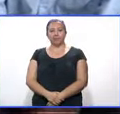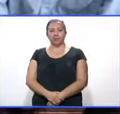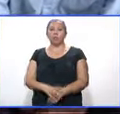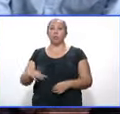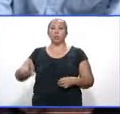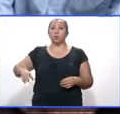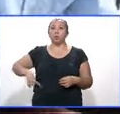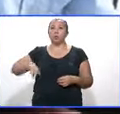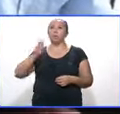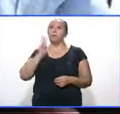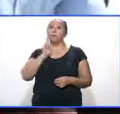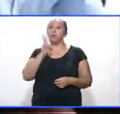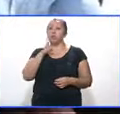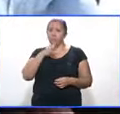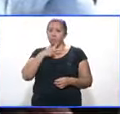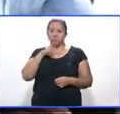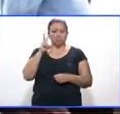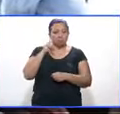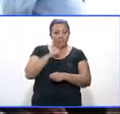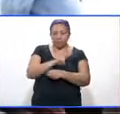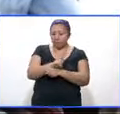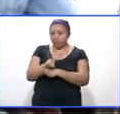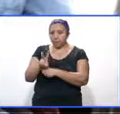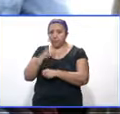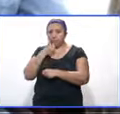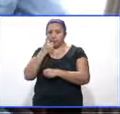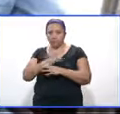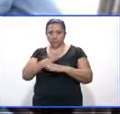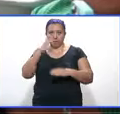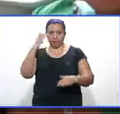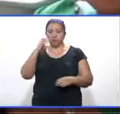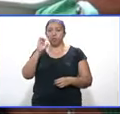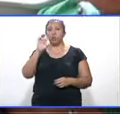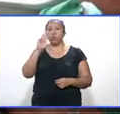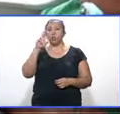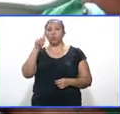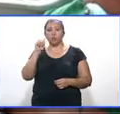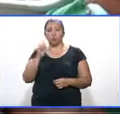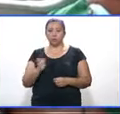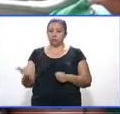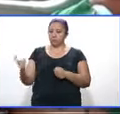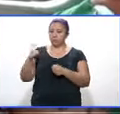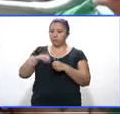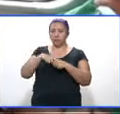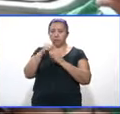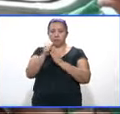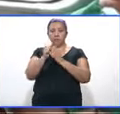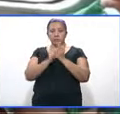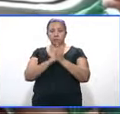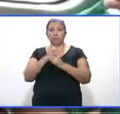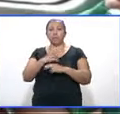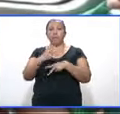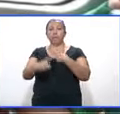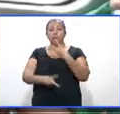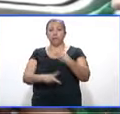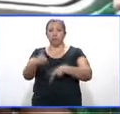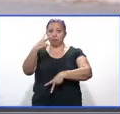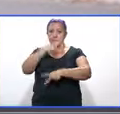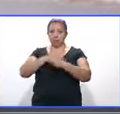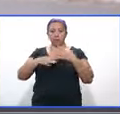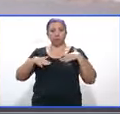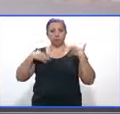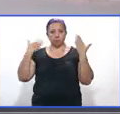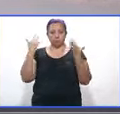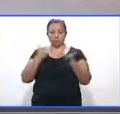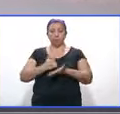El gobernador Mauricio Vila Dosal supervisó el funcionamiento de la ruta circuito metropolitano que forma parte del sistema de transporte Va y Ven, que ofrece